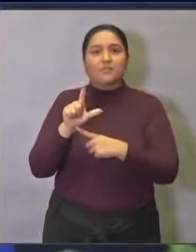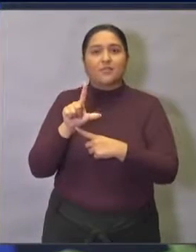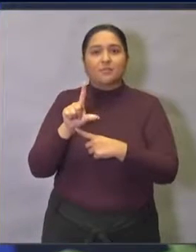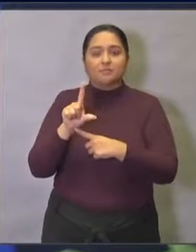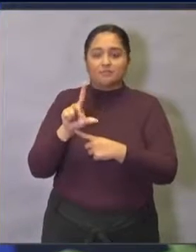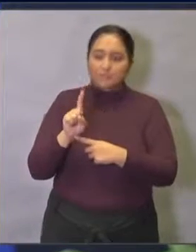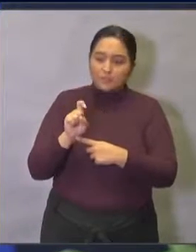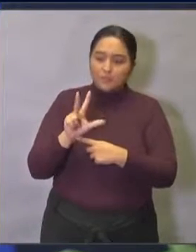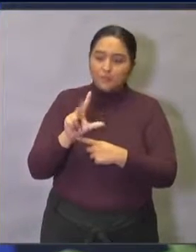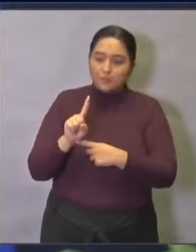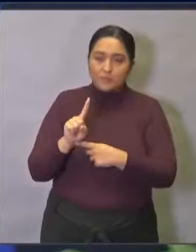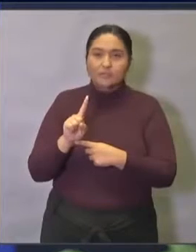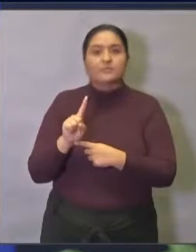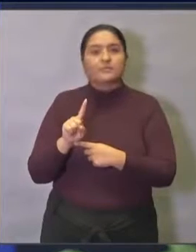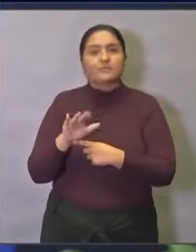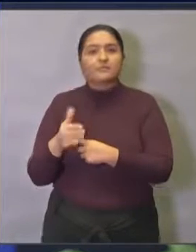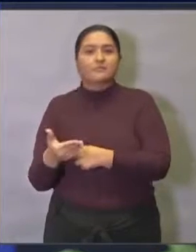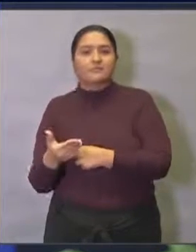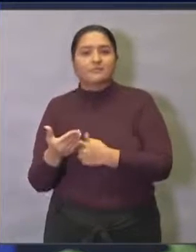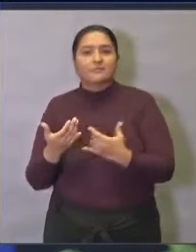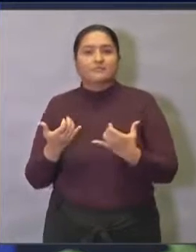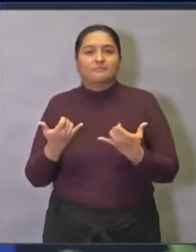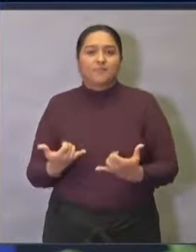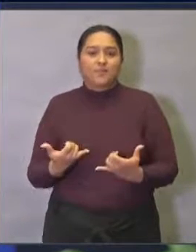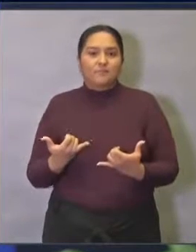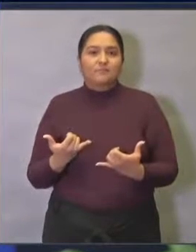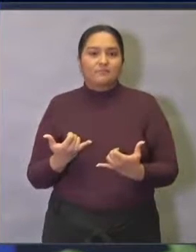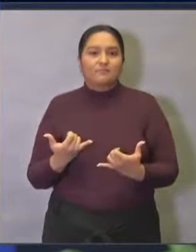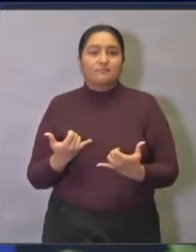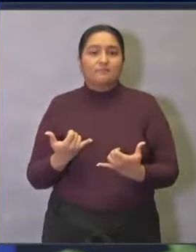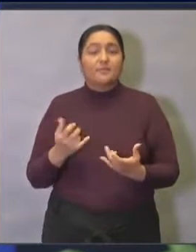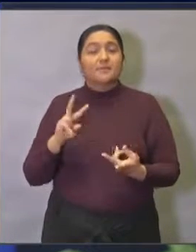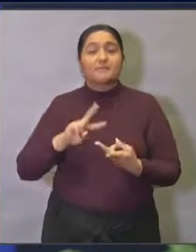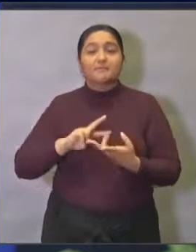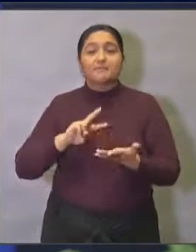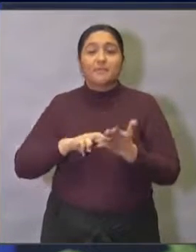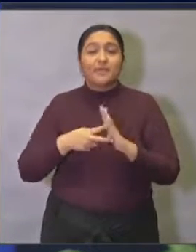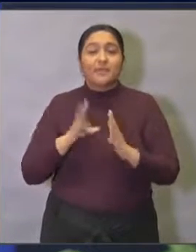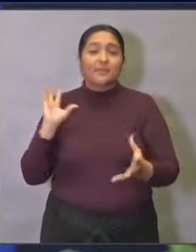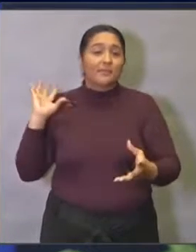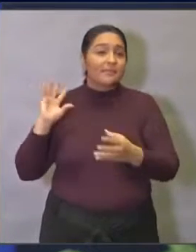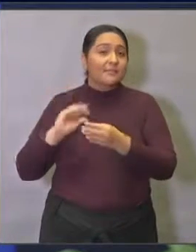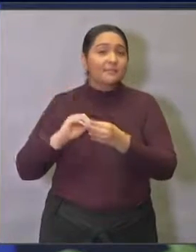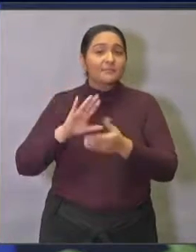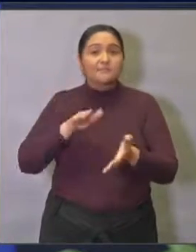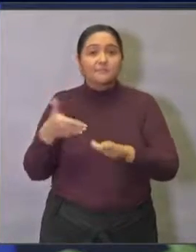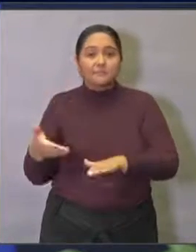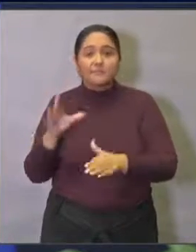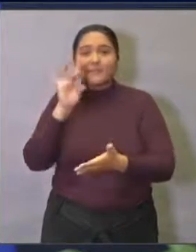fallecimientos adicionales hoy. Esto eleva el número total de fallecimientos a